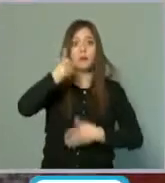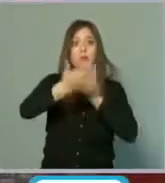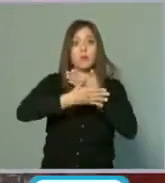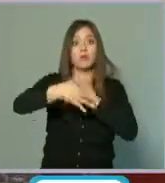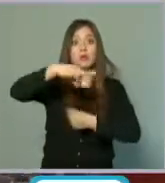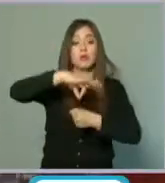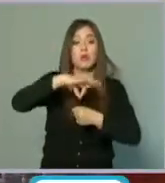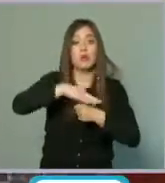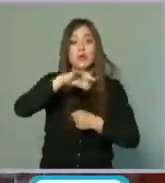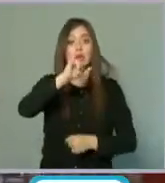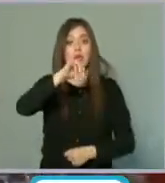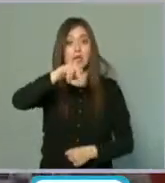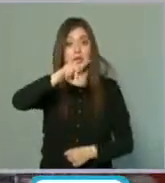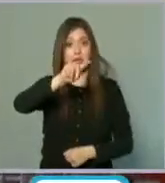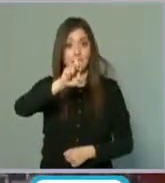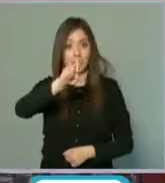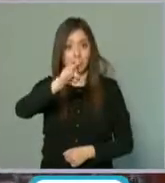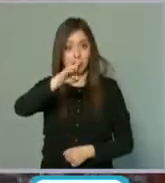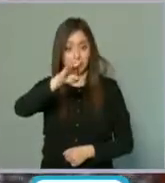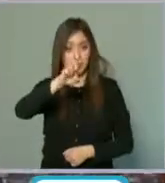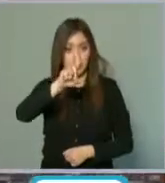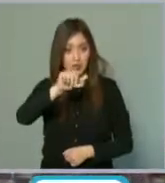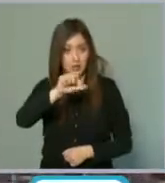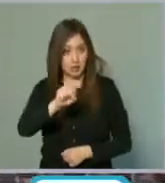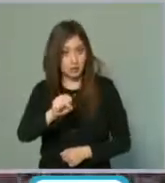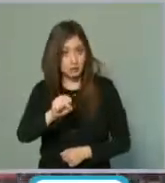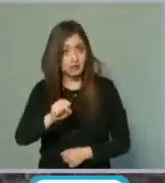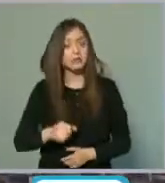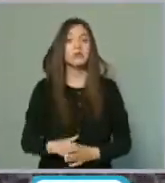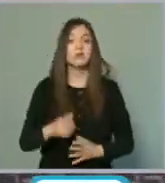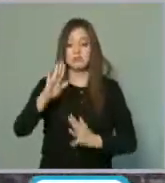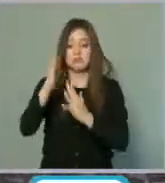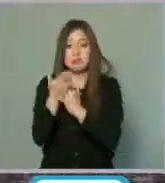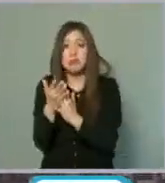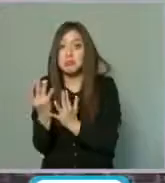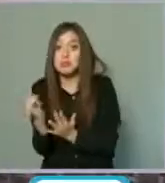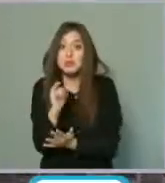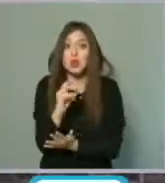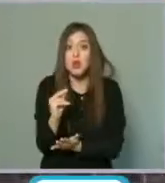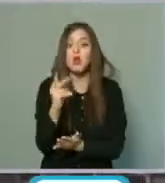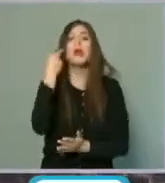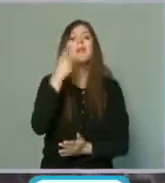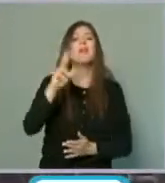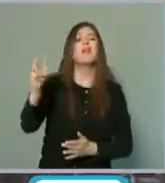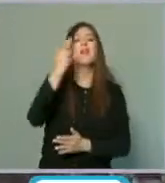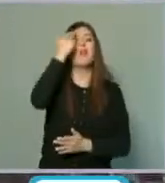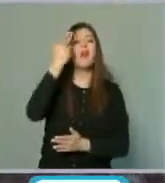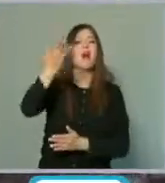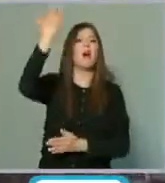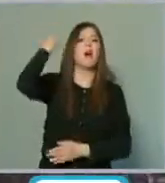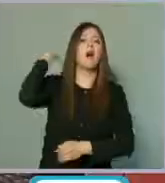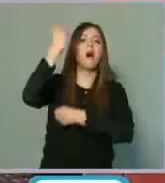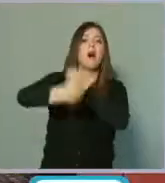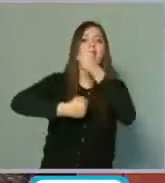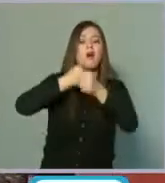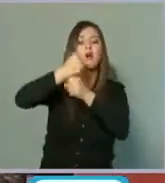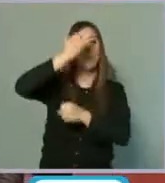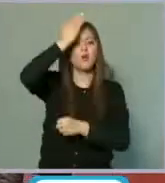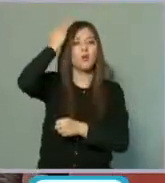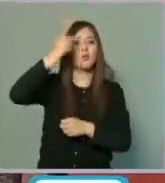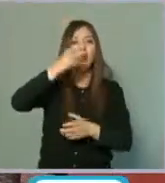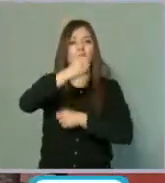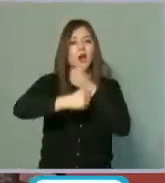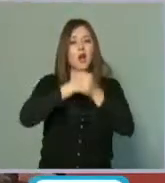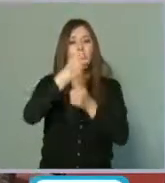es, justamente el tema de la migración lo hemos visto a Donald Trump desde la campaña en 2016, ha sido un tema